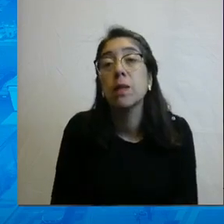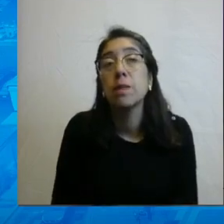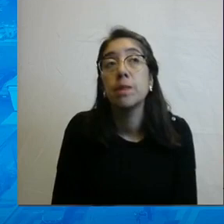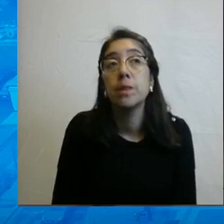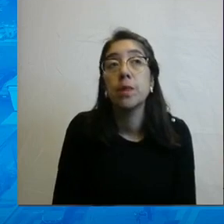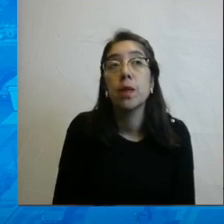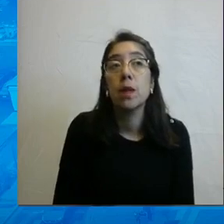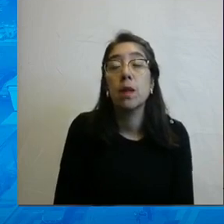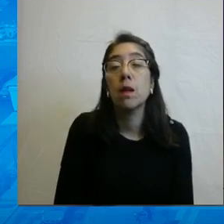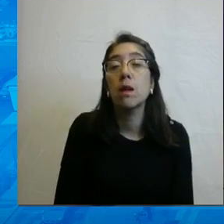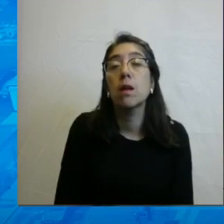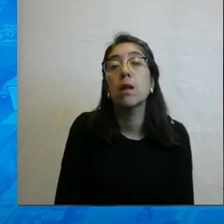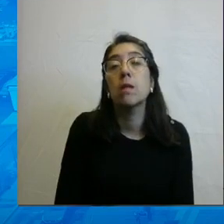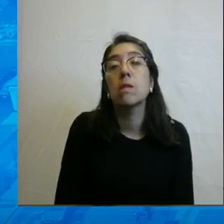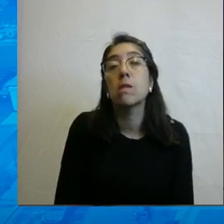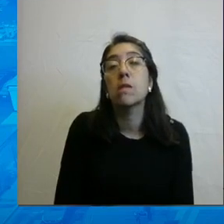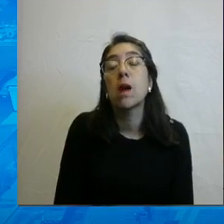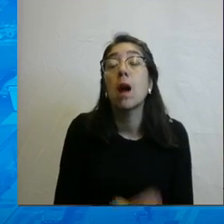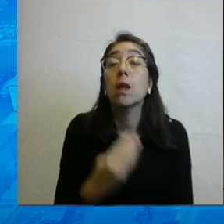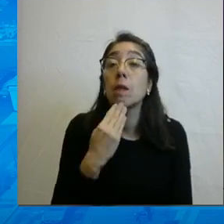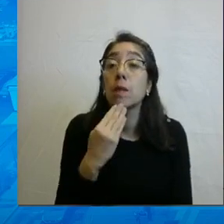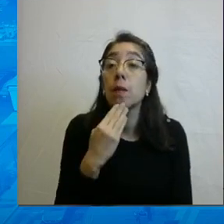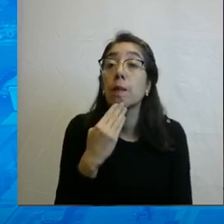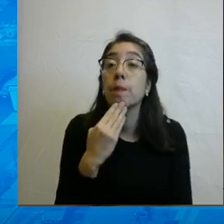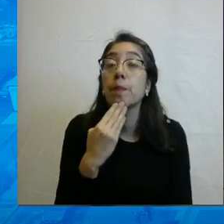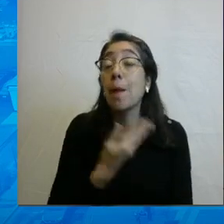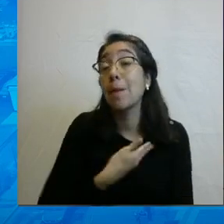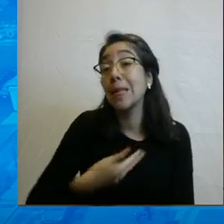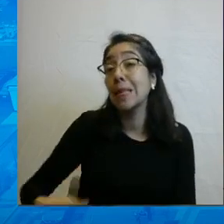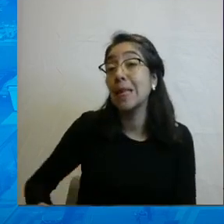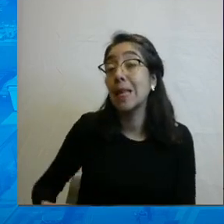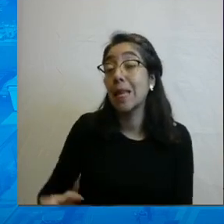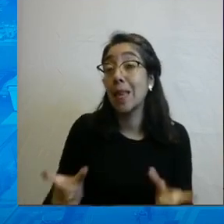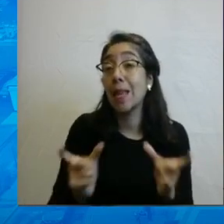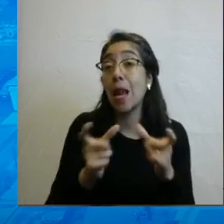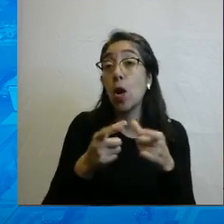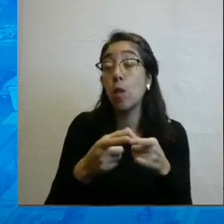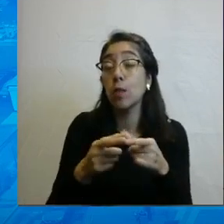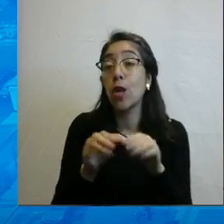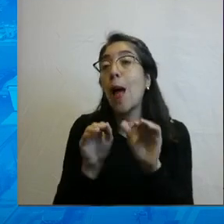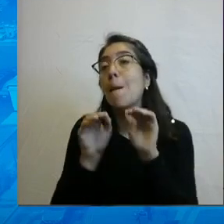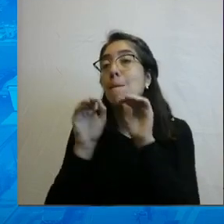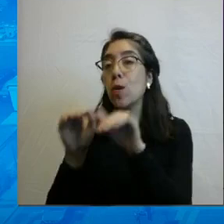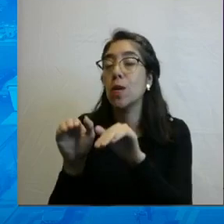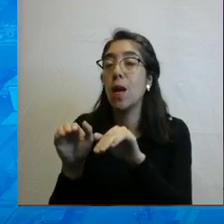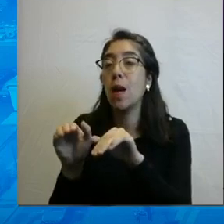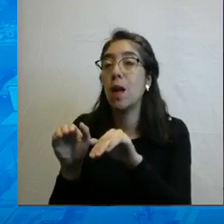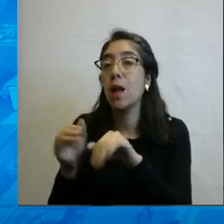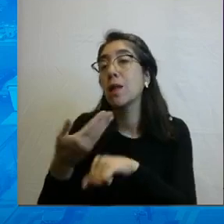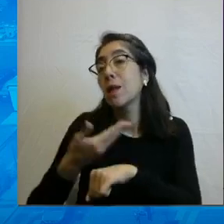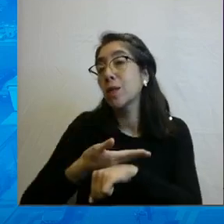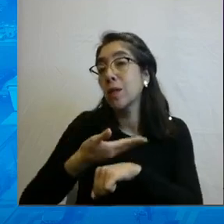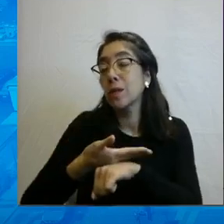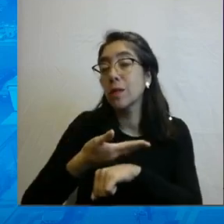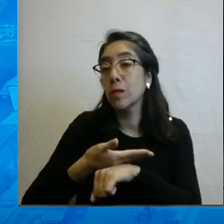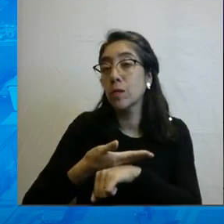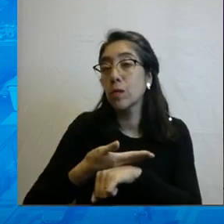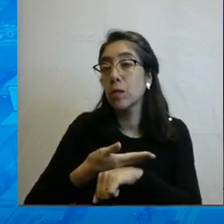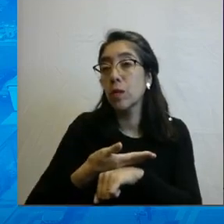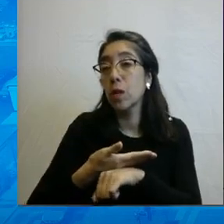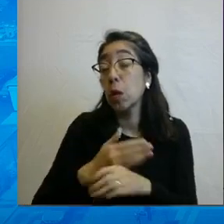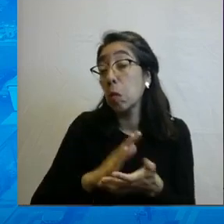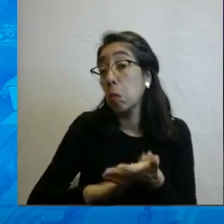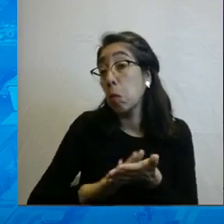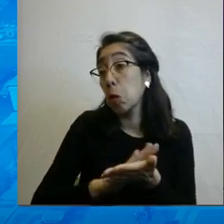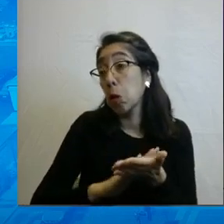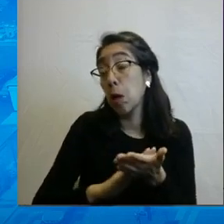digamos, a través de nuestro colega también acá, que es presidente de la comisión, apoyar en esta solicitud y por qué no hacer una donación mayor a la